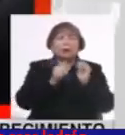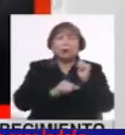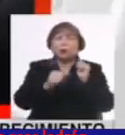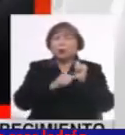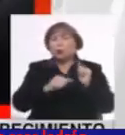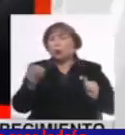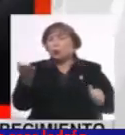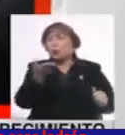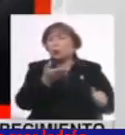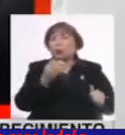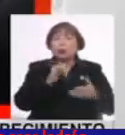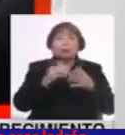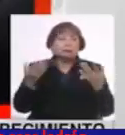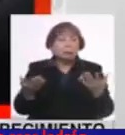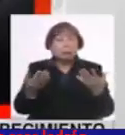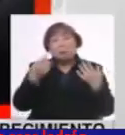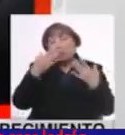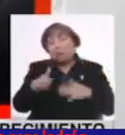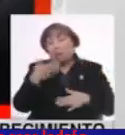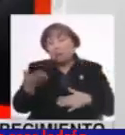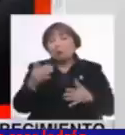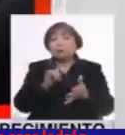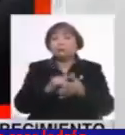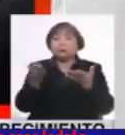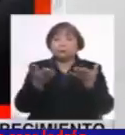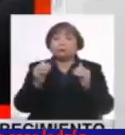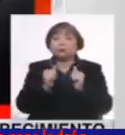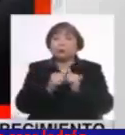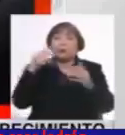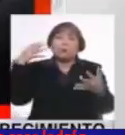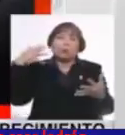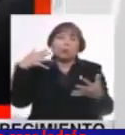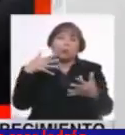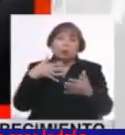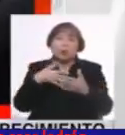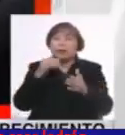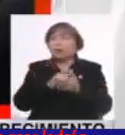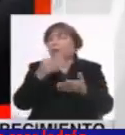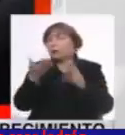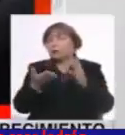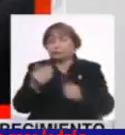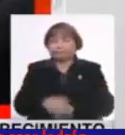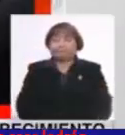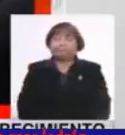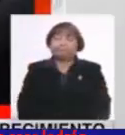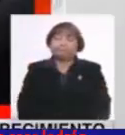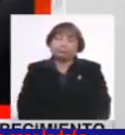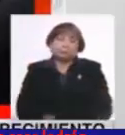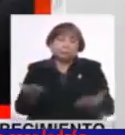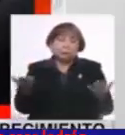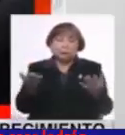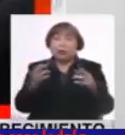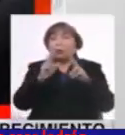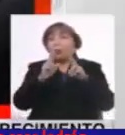hermanos se encuentran en una situación vulnerable en el tema económico. Dada